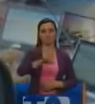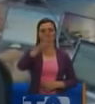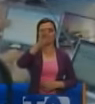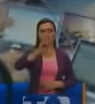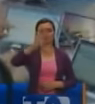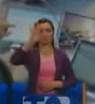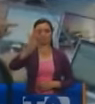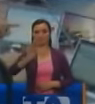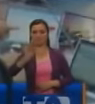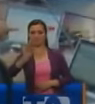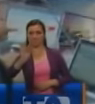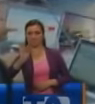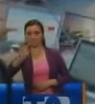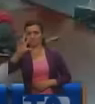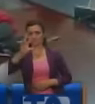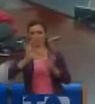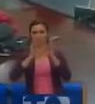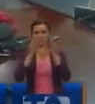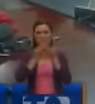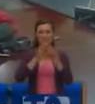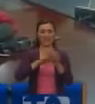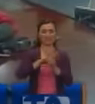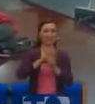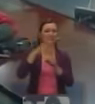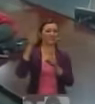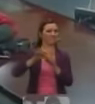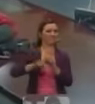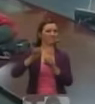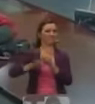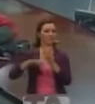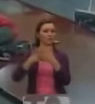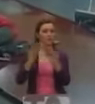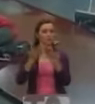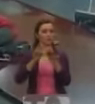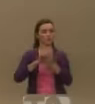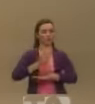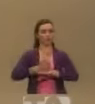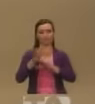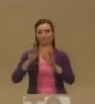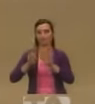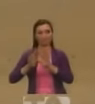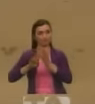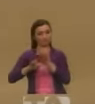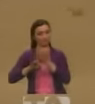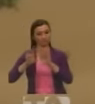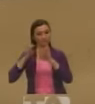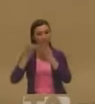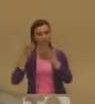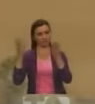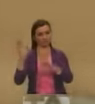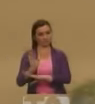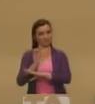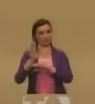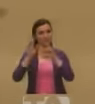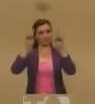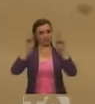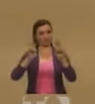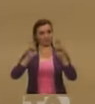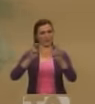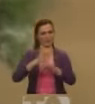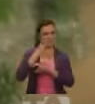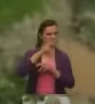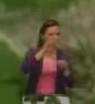están afectadas, directa o indirectamente. Las autoridades se reunieron hoy en el COE provincial y luego de evaluar los daños y afectaciones a través de un